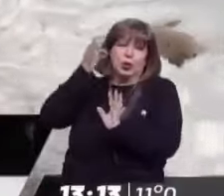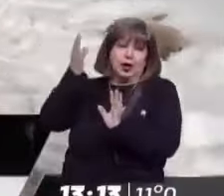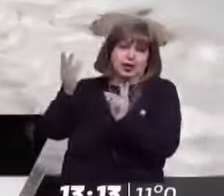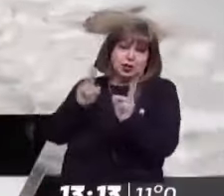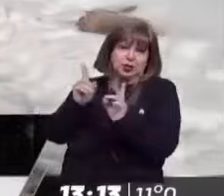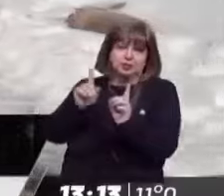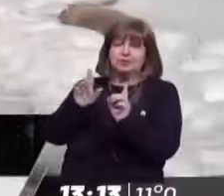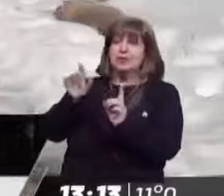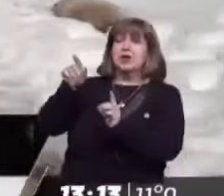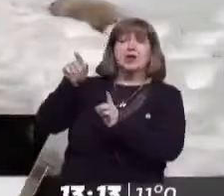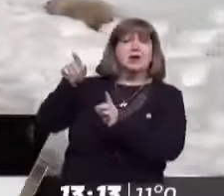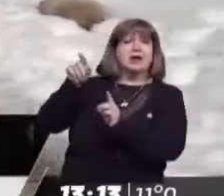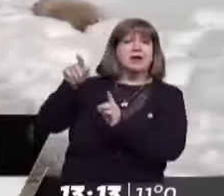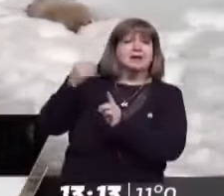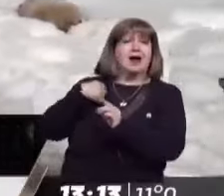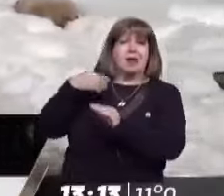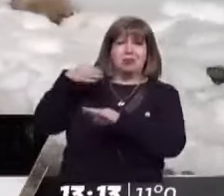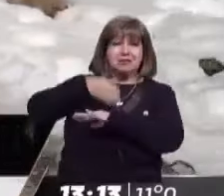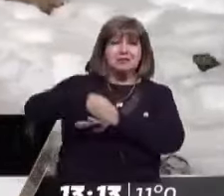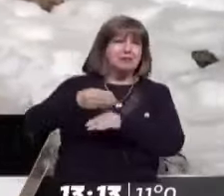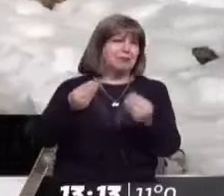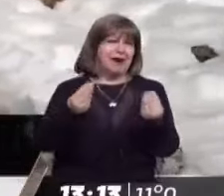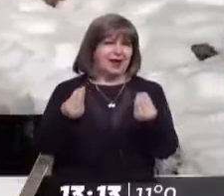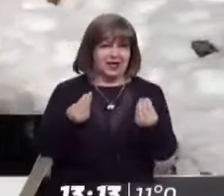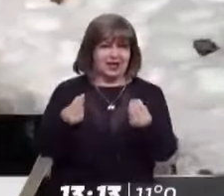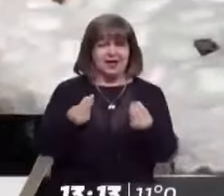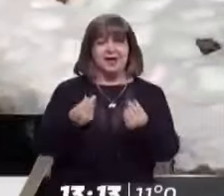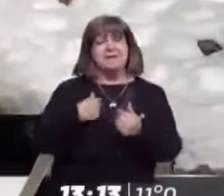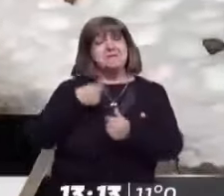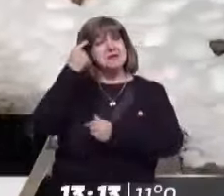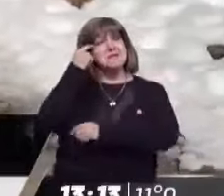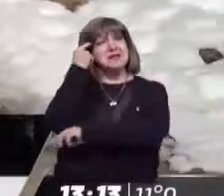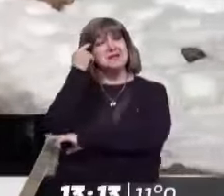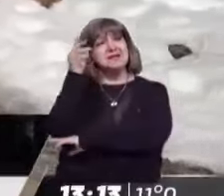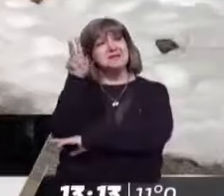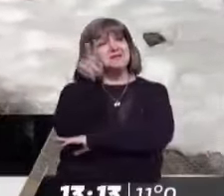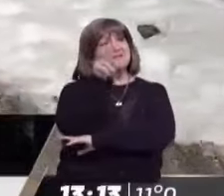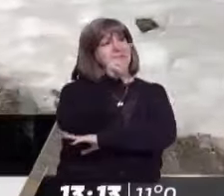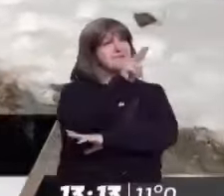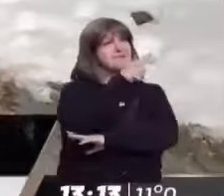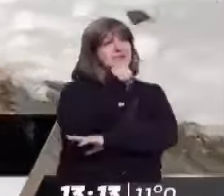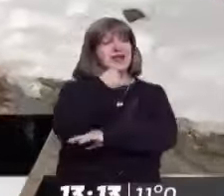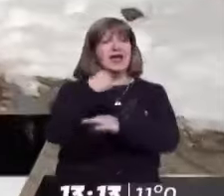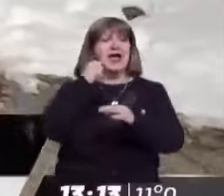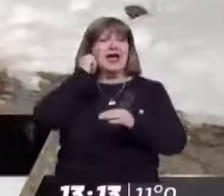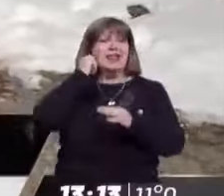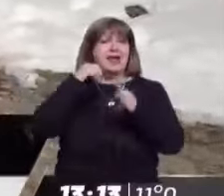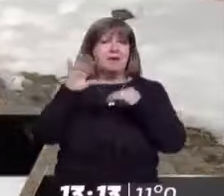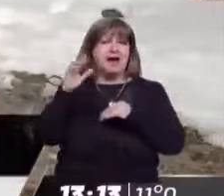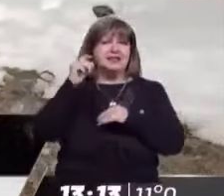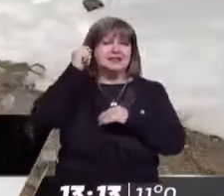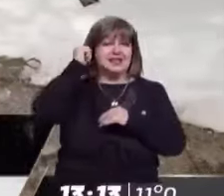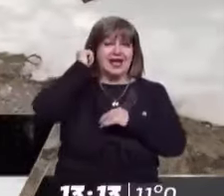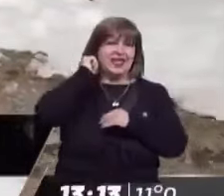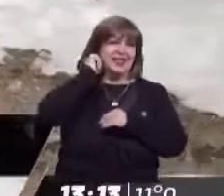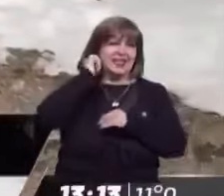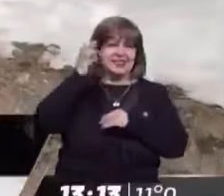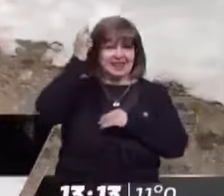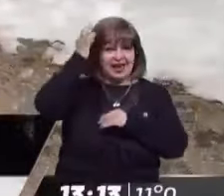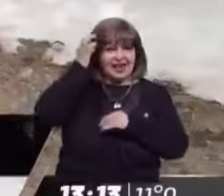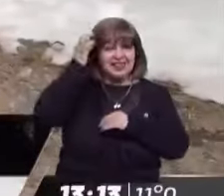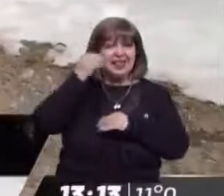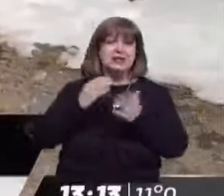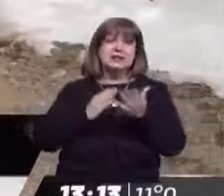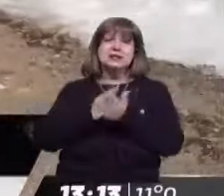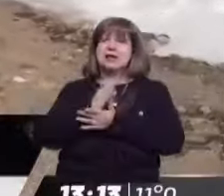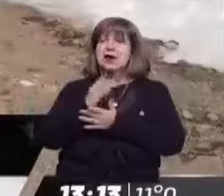Plata. ¿Por qué hemos venido? Primero, para tener un espacio de nostalgia a los que tenemos más de 30, bastante más de 30. ¿Quién no